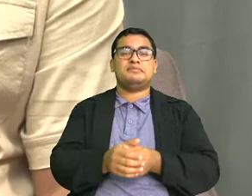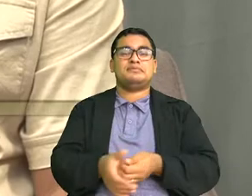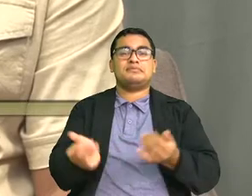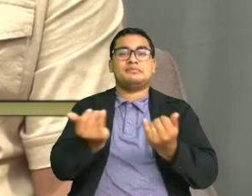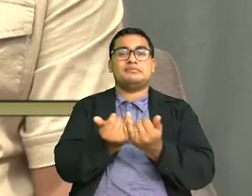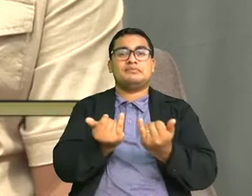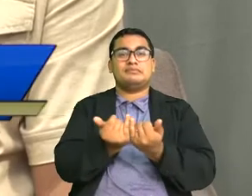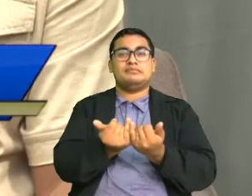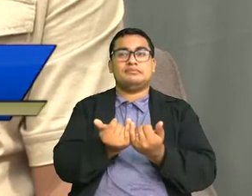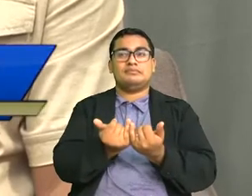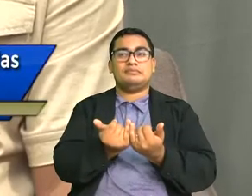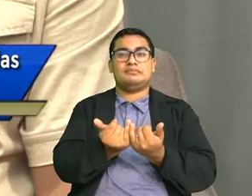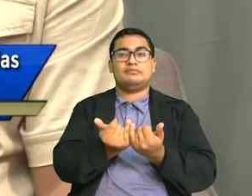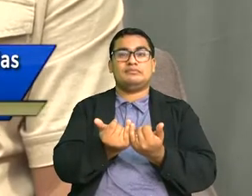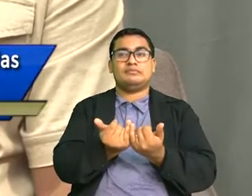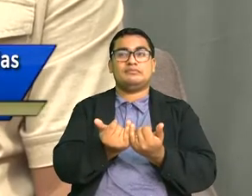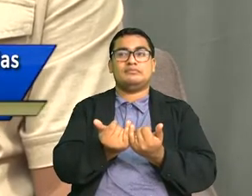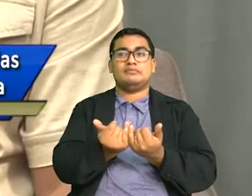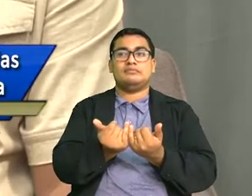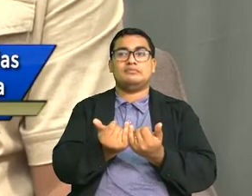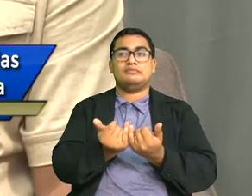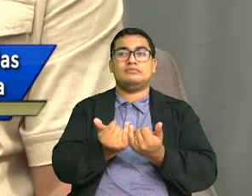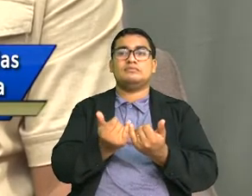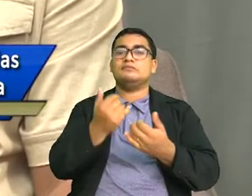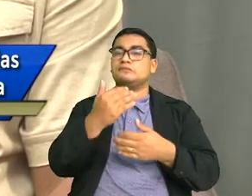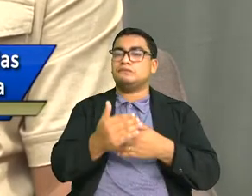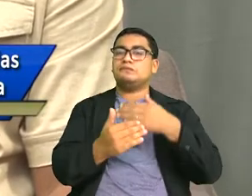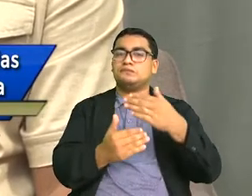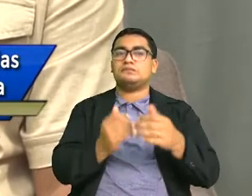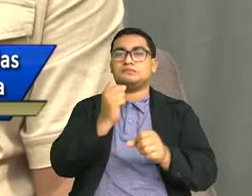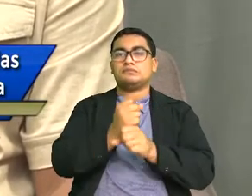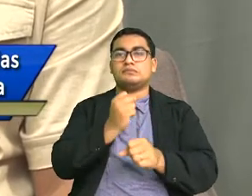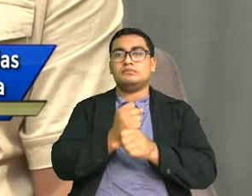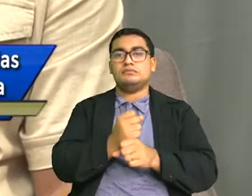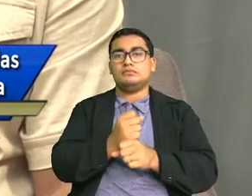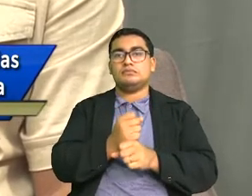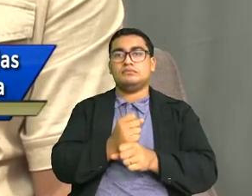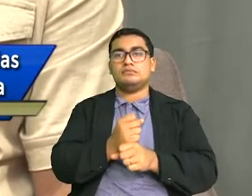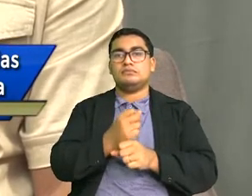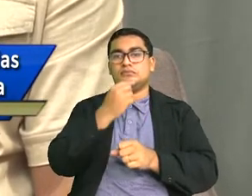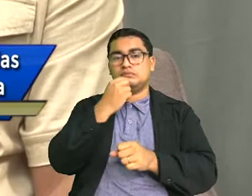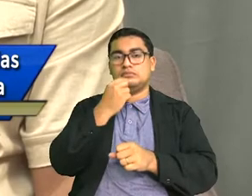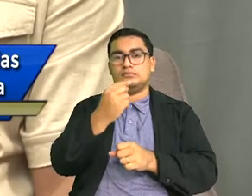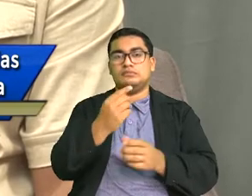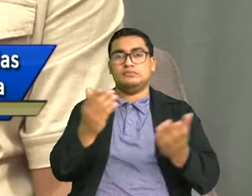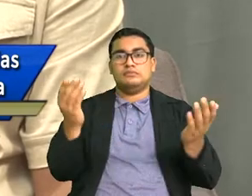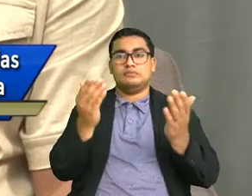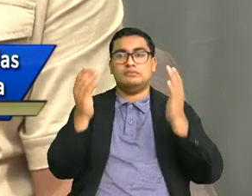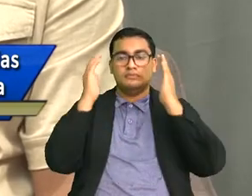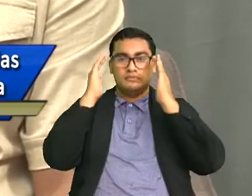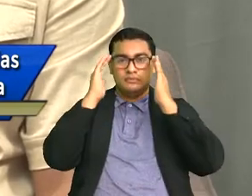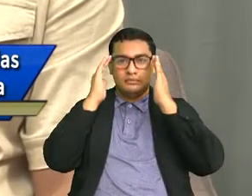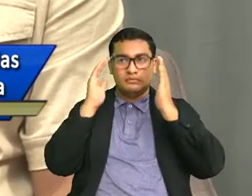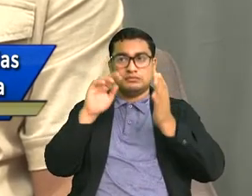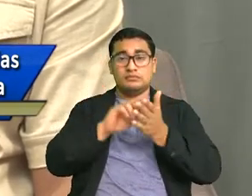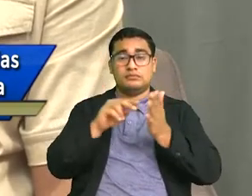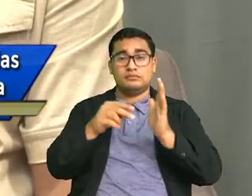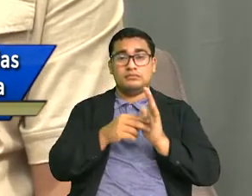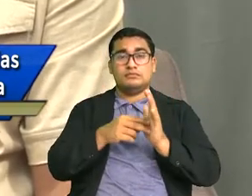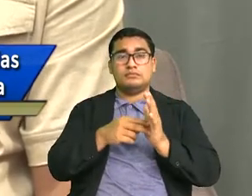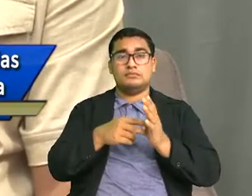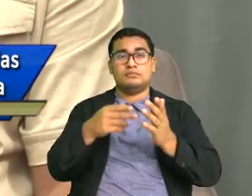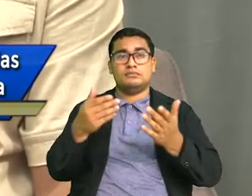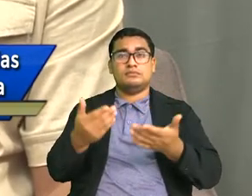venido con jugando con esta con esto que estamos mencionando que es la zonificación de tecnologías